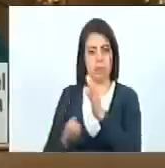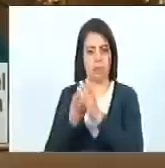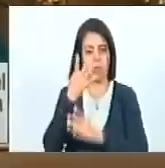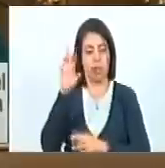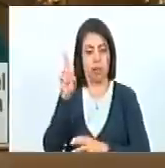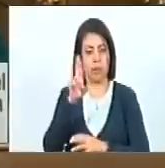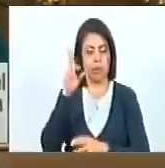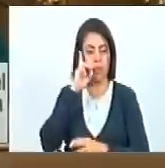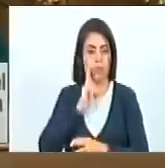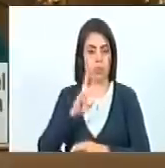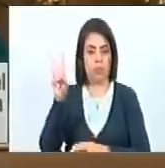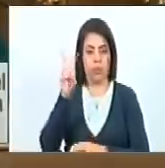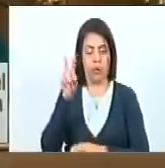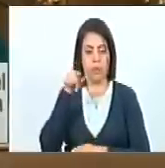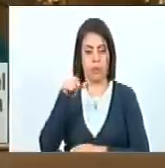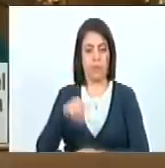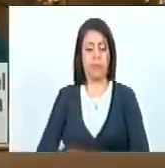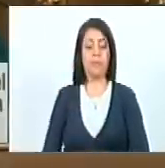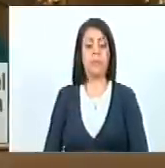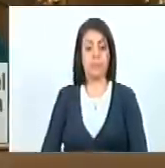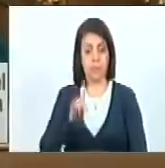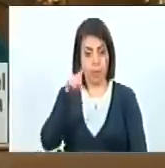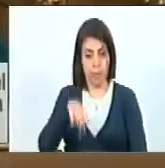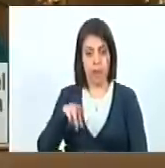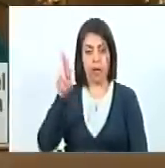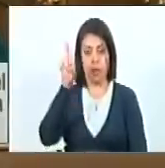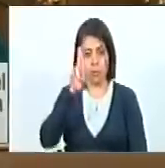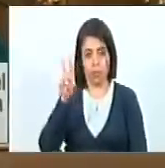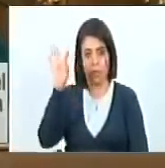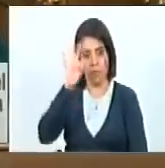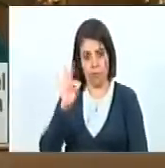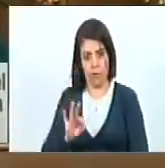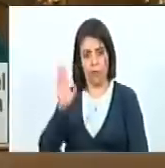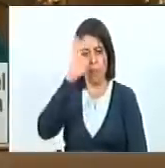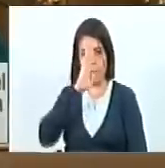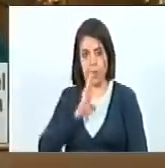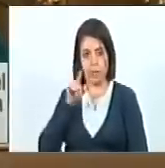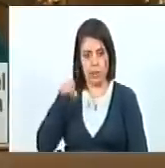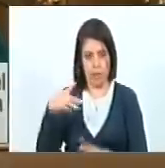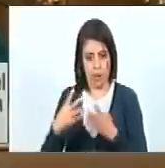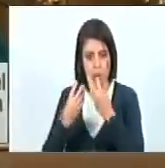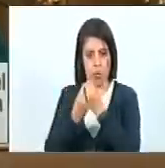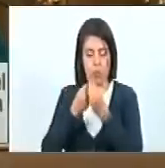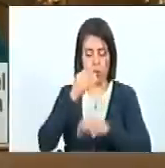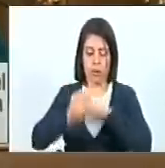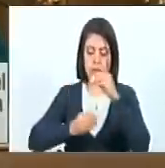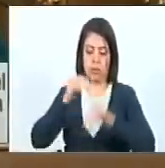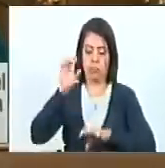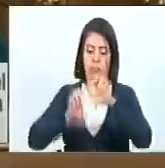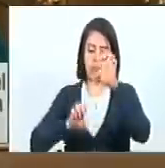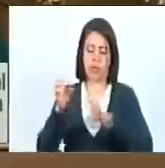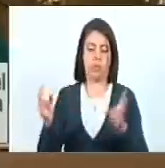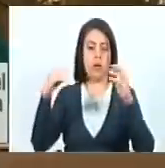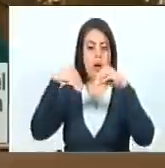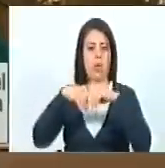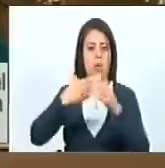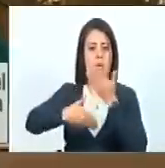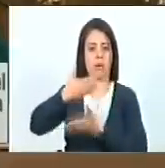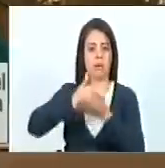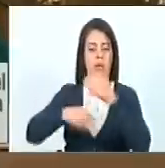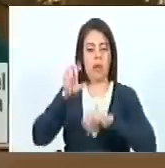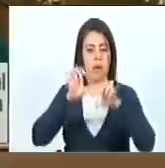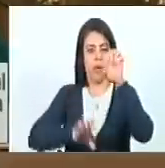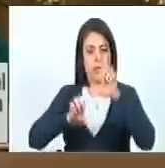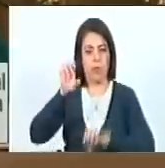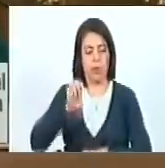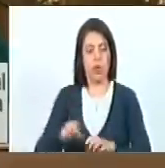la República Bolivariana de Venezuela y la República Federativa de Brasil revisaron sus acuerdos de cooperación y